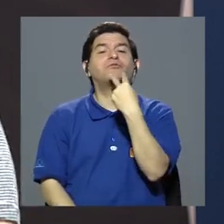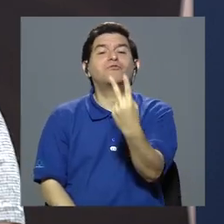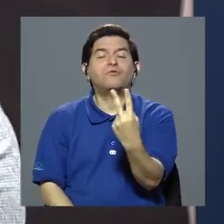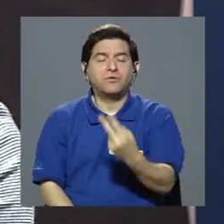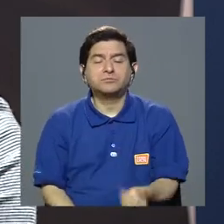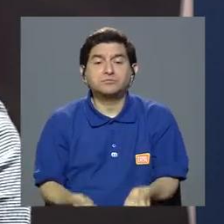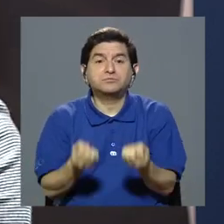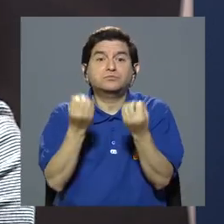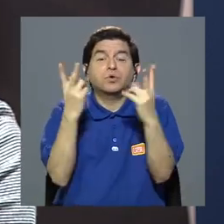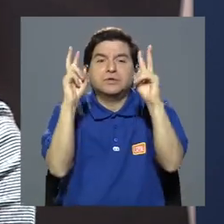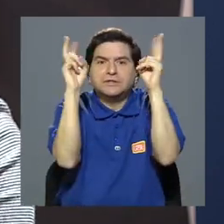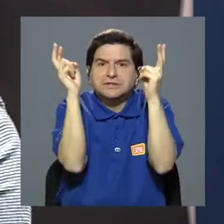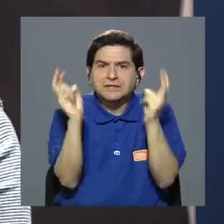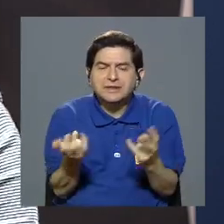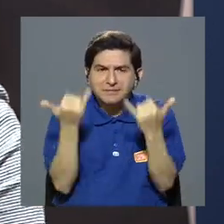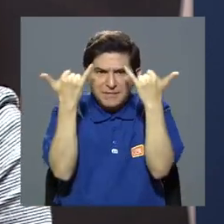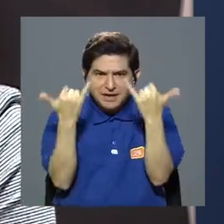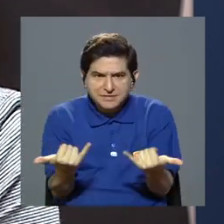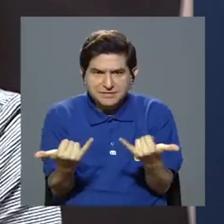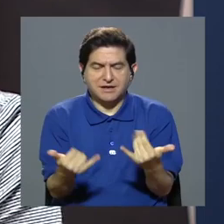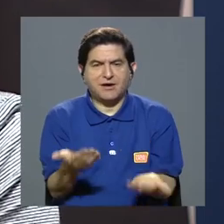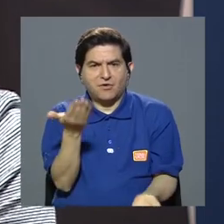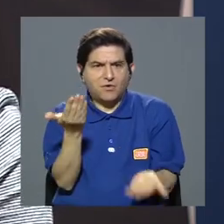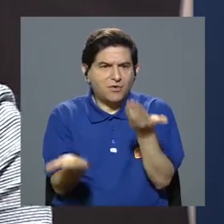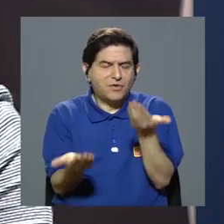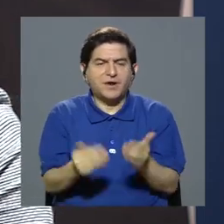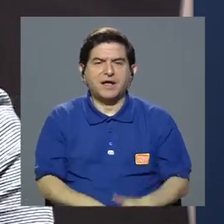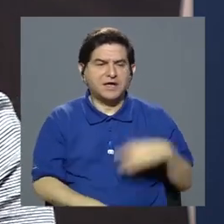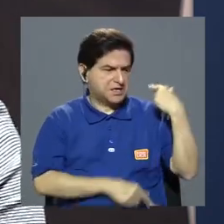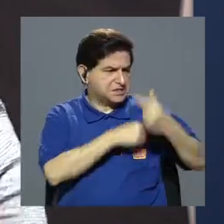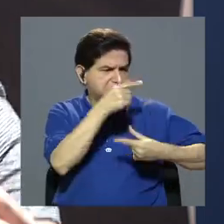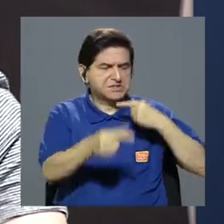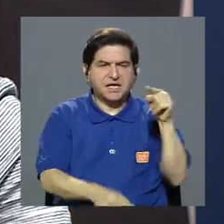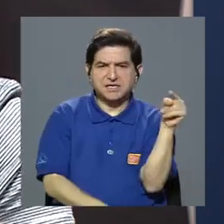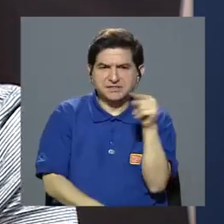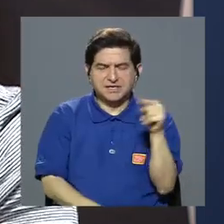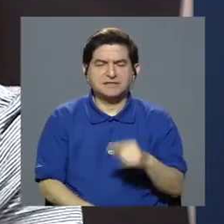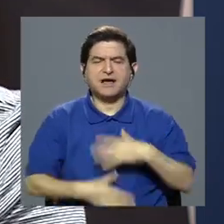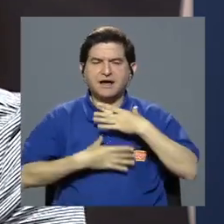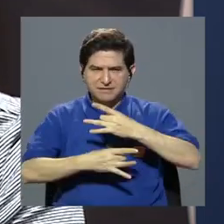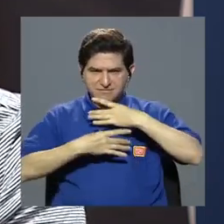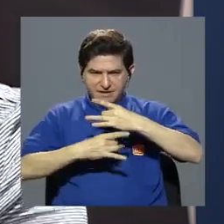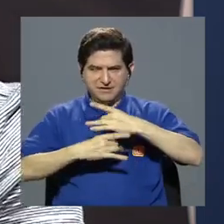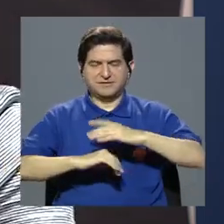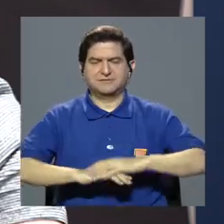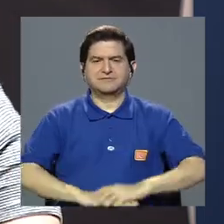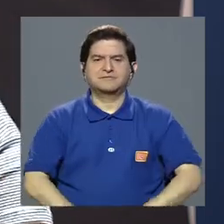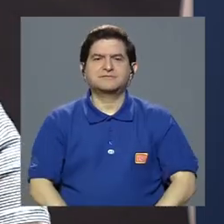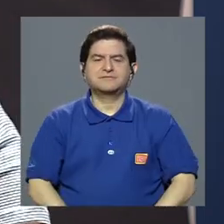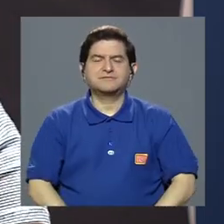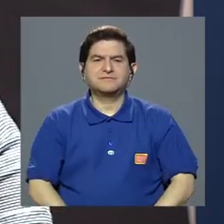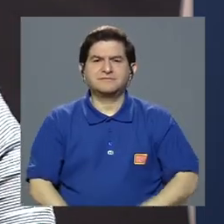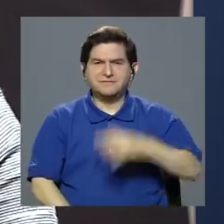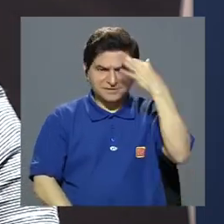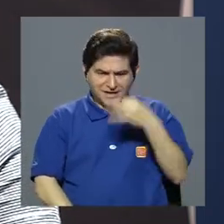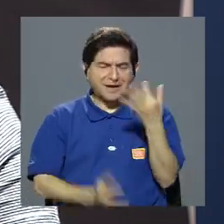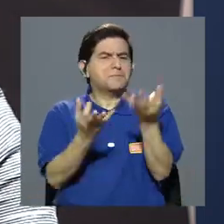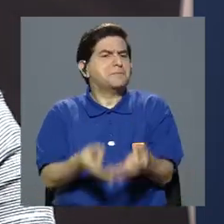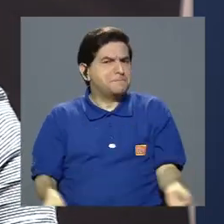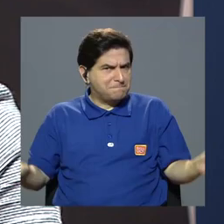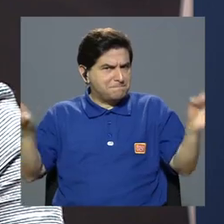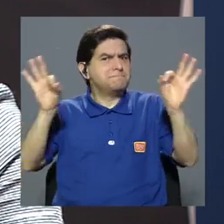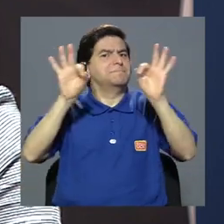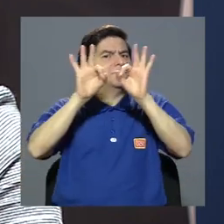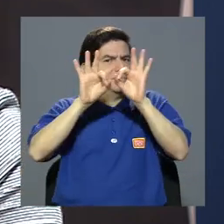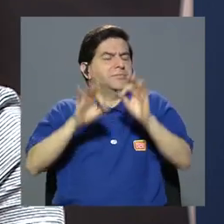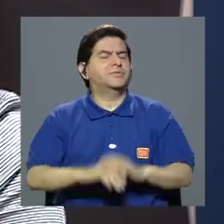la voz de muchos temas verdad es que ahorita son como lo que a la generación le interesan bueno entonces creo que es